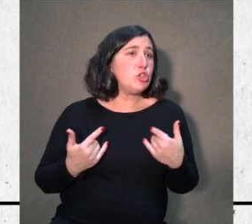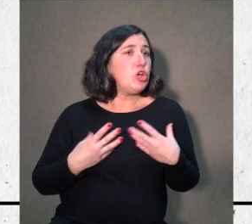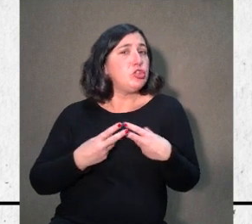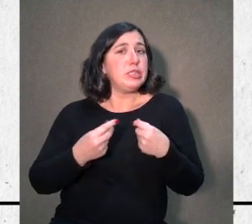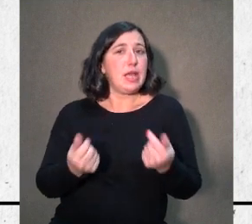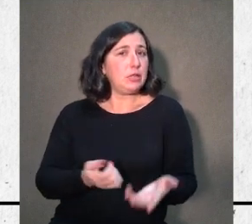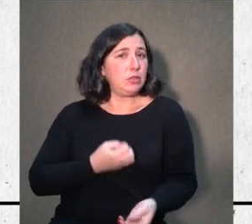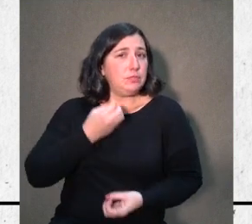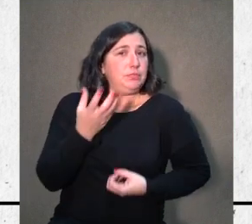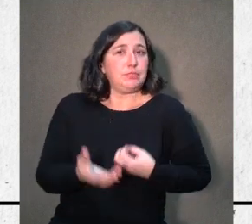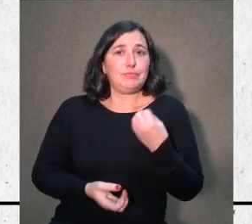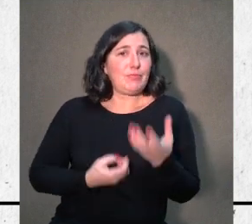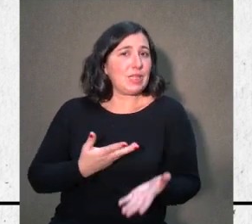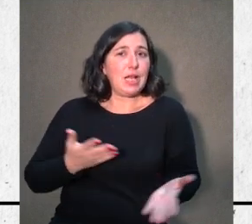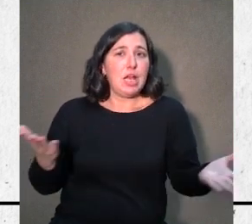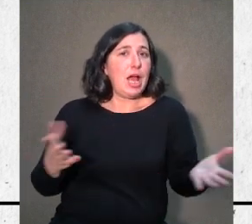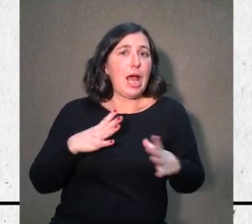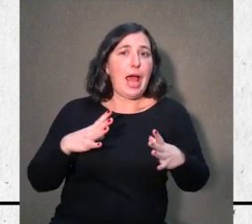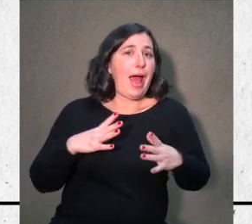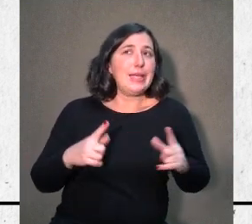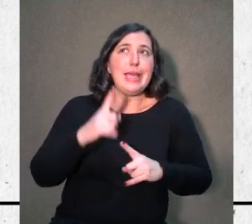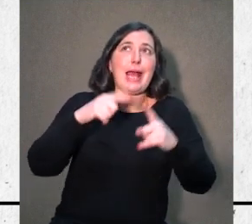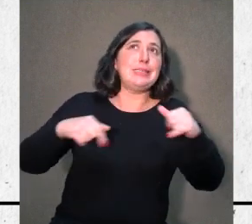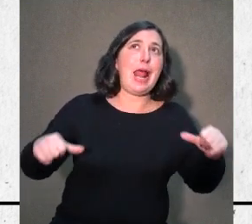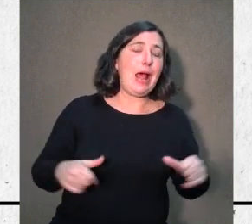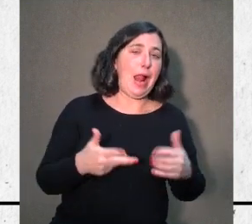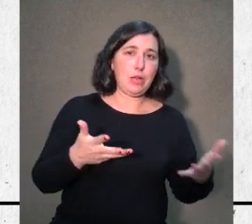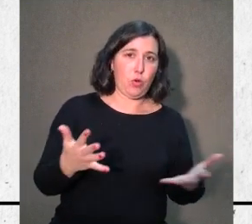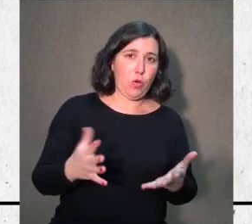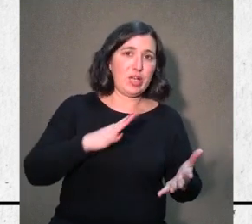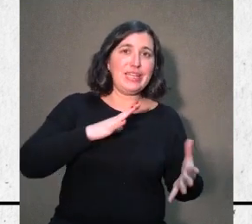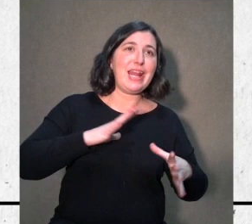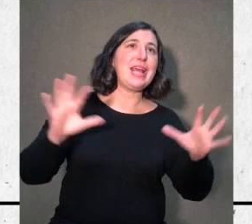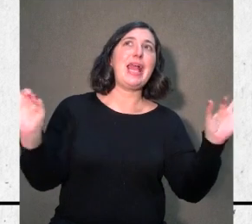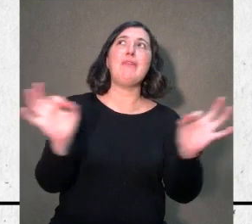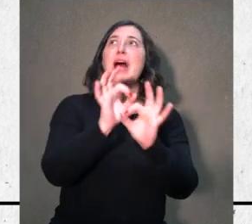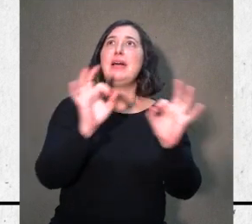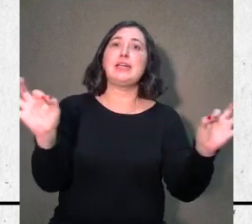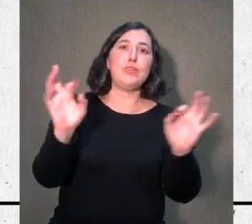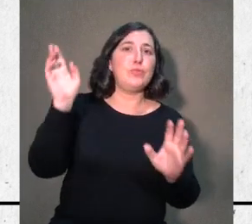hacer algo, que tiene que haber sonido, que tiene que haber música.